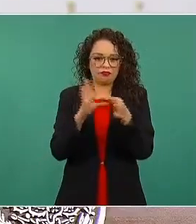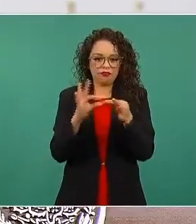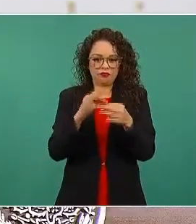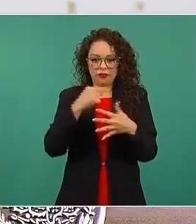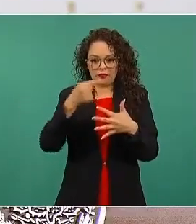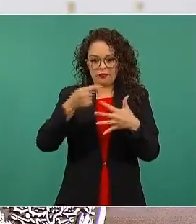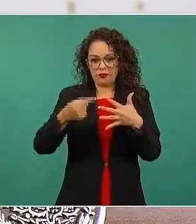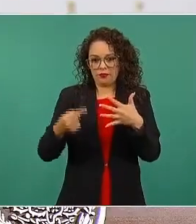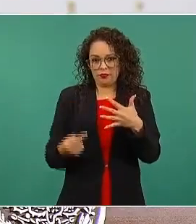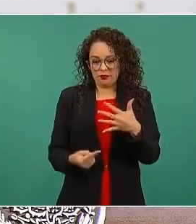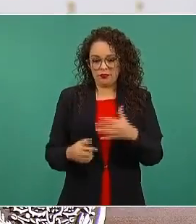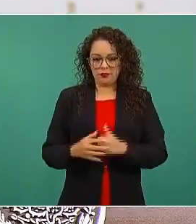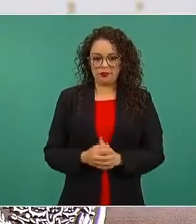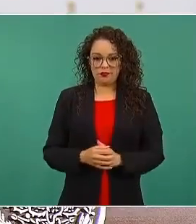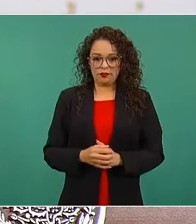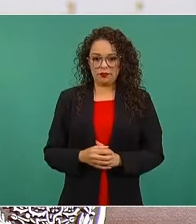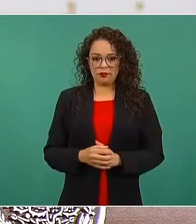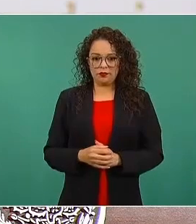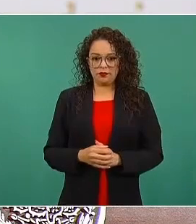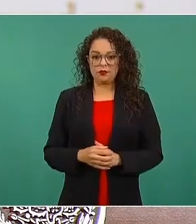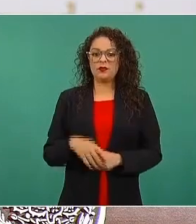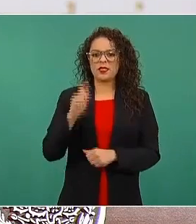ya no está el Estado Mayor Presidencial,